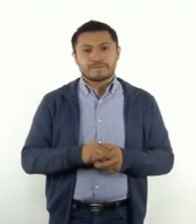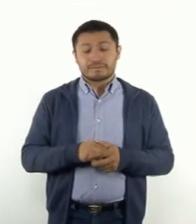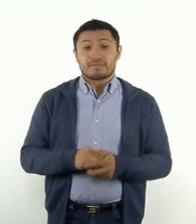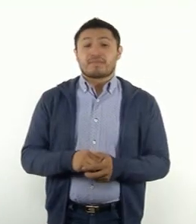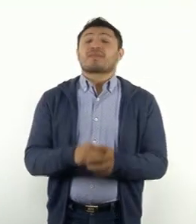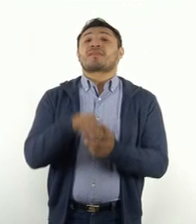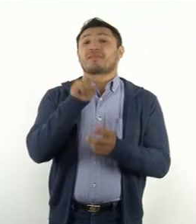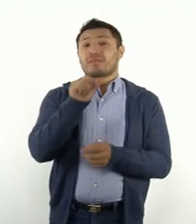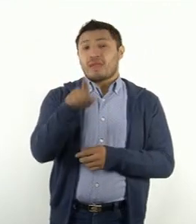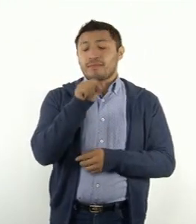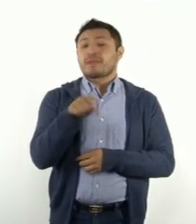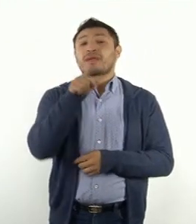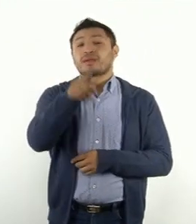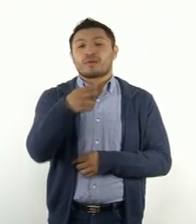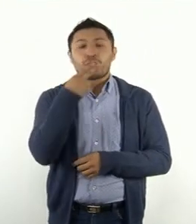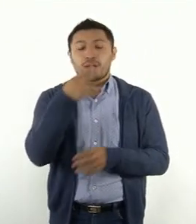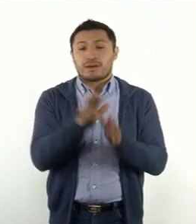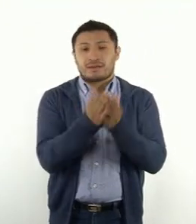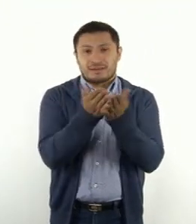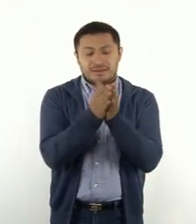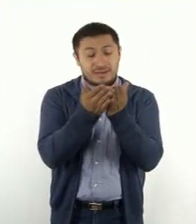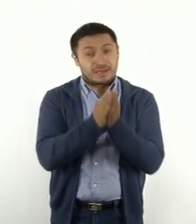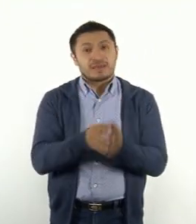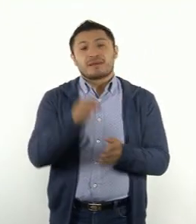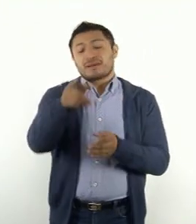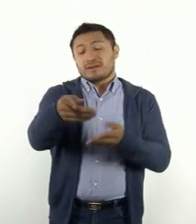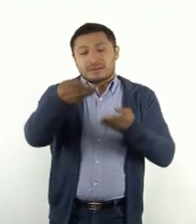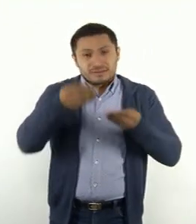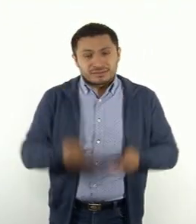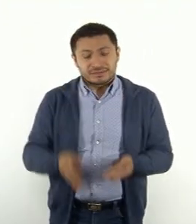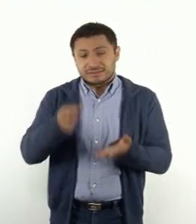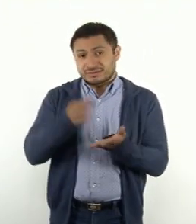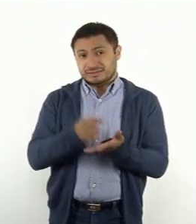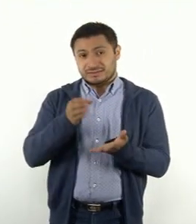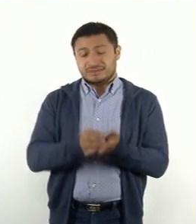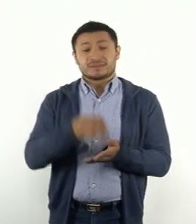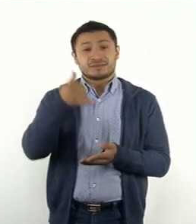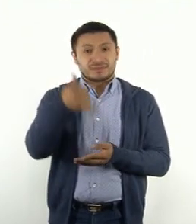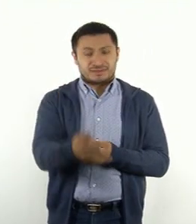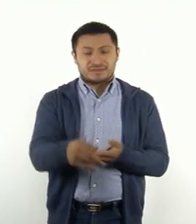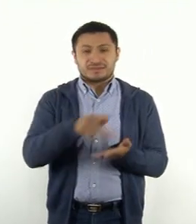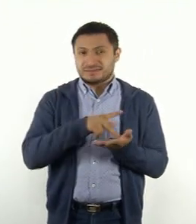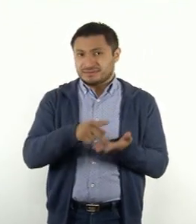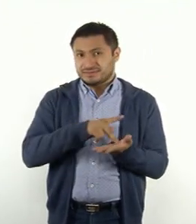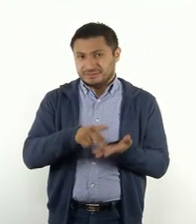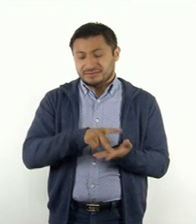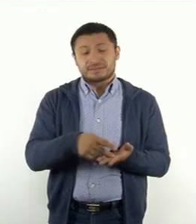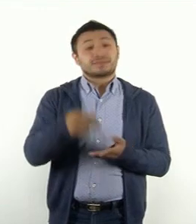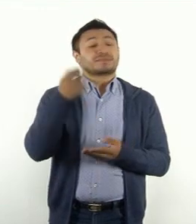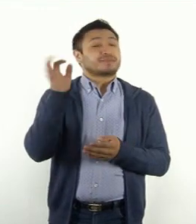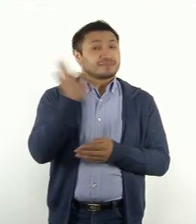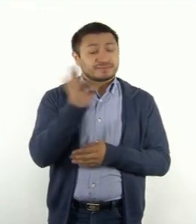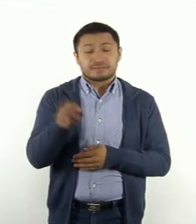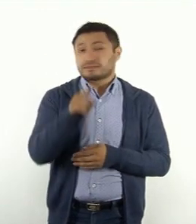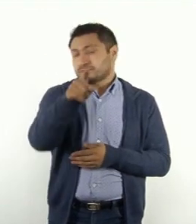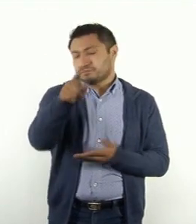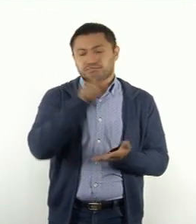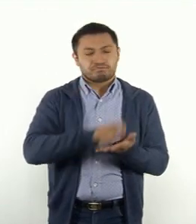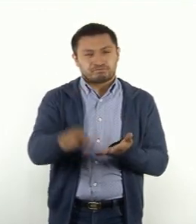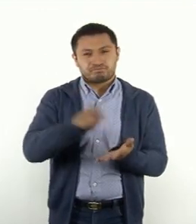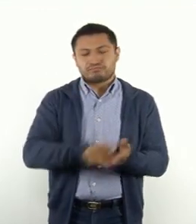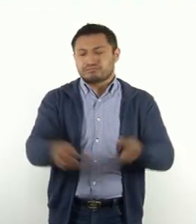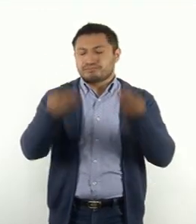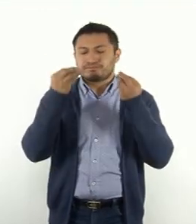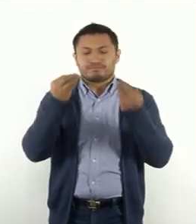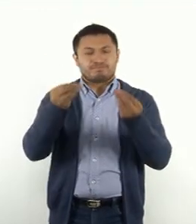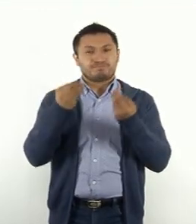Además de su libro de texto, tengan a la mano su libreta de apuntes y un bolígrafo, pues de seguro anotarán muchas